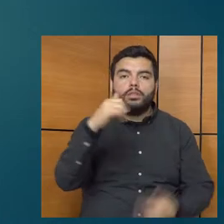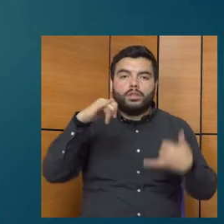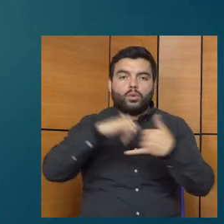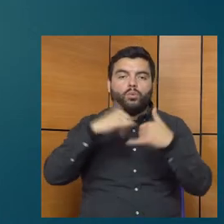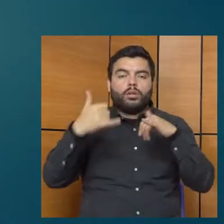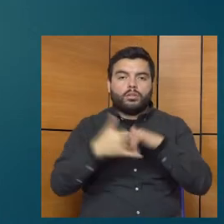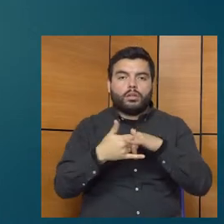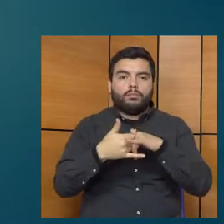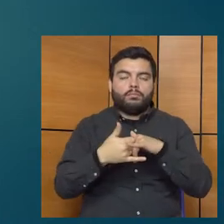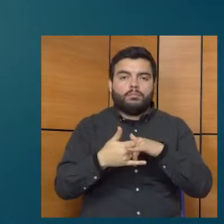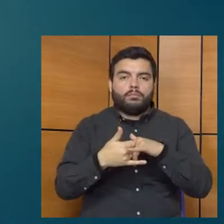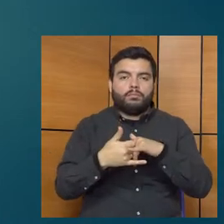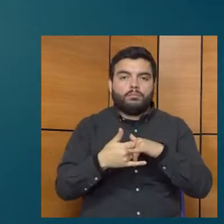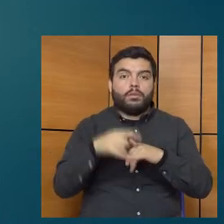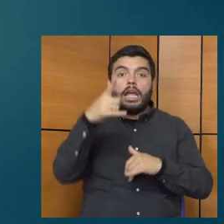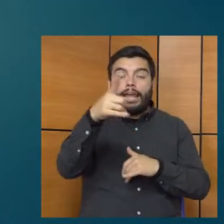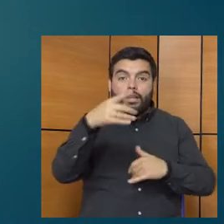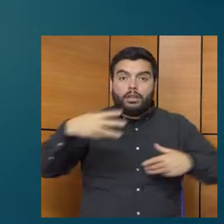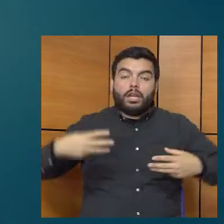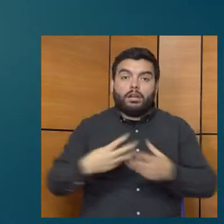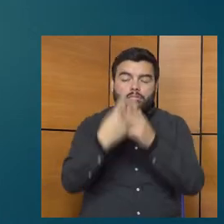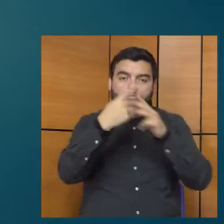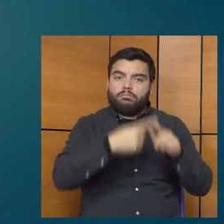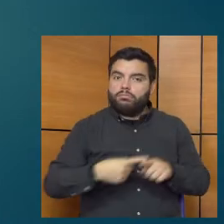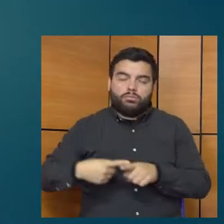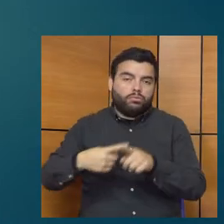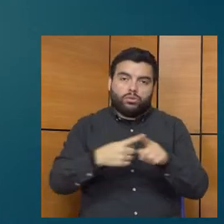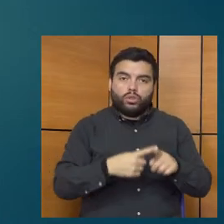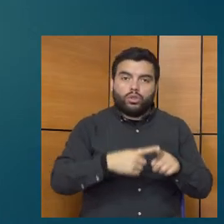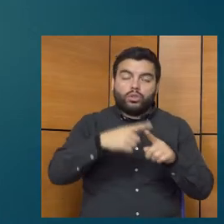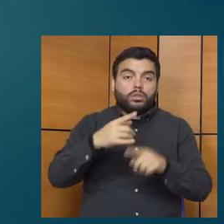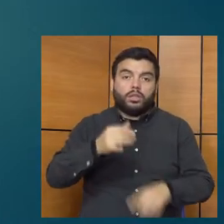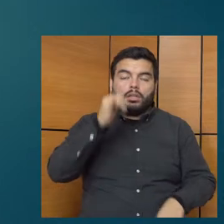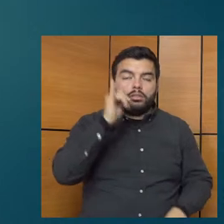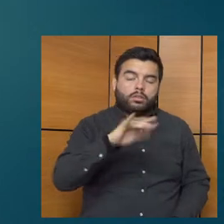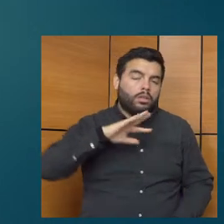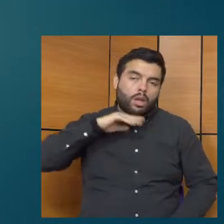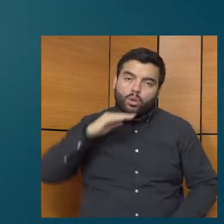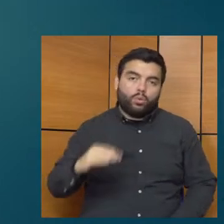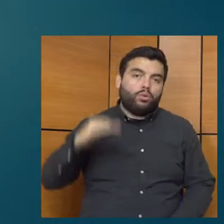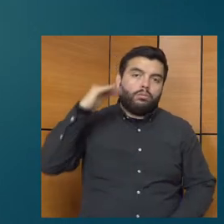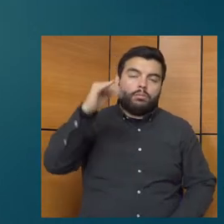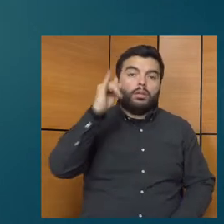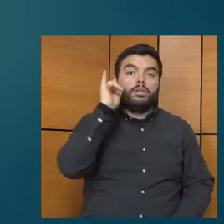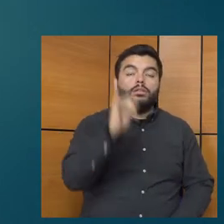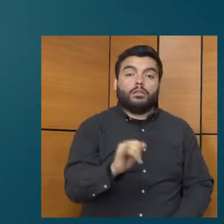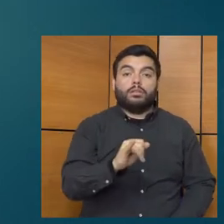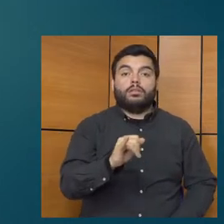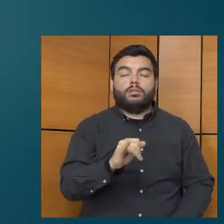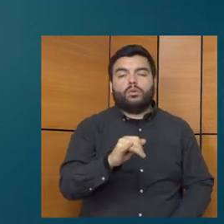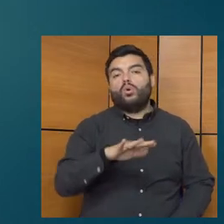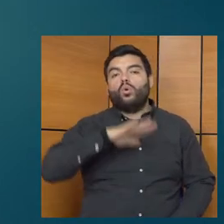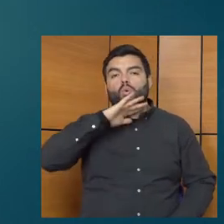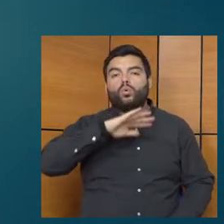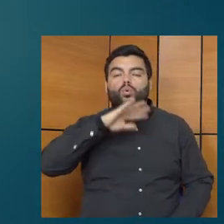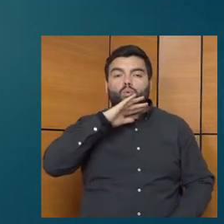Pues bueno, al menos sabemos que esta red social sí ha calado totalmente en las personas mayores y hace un uso